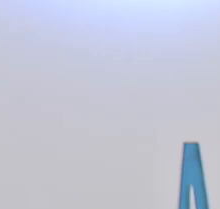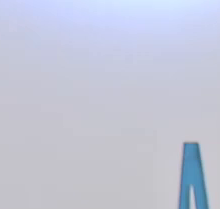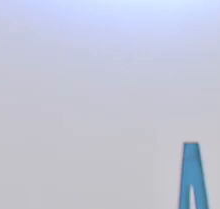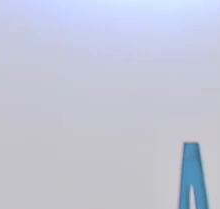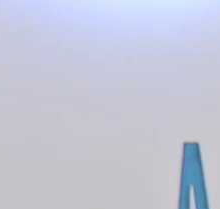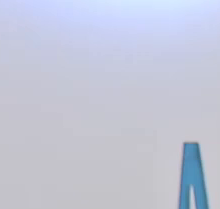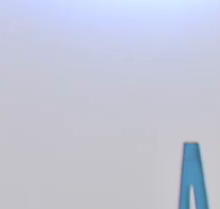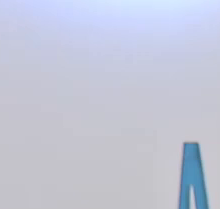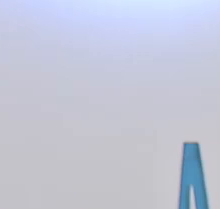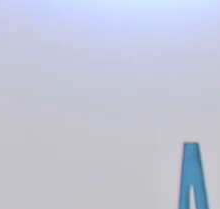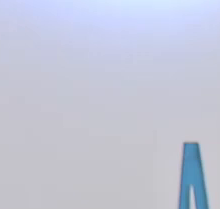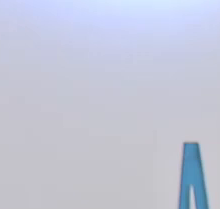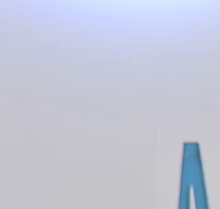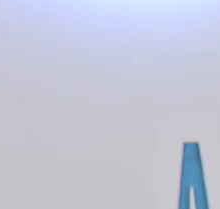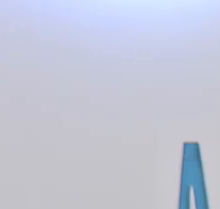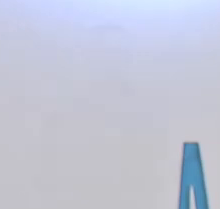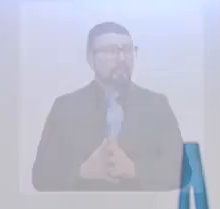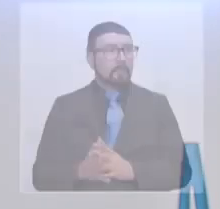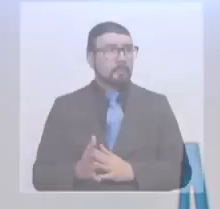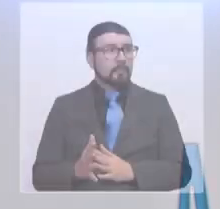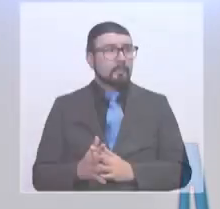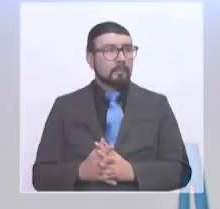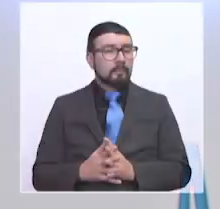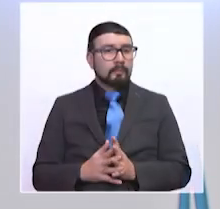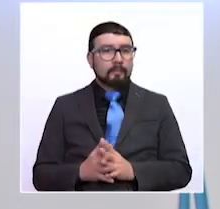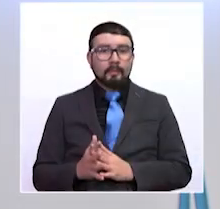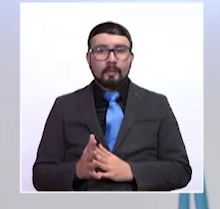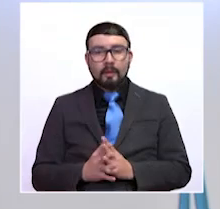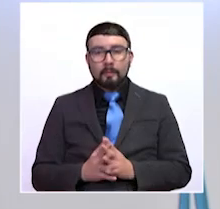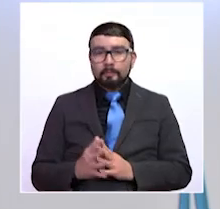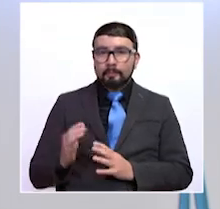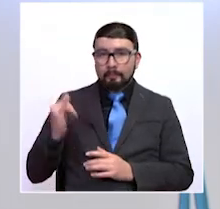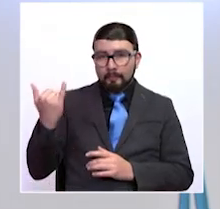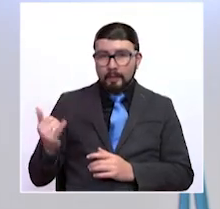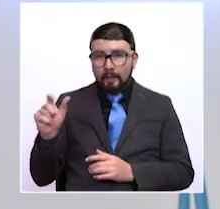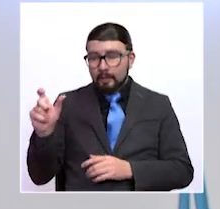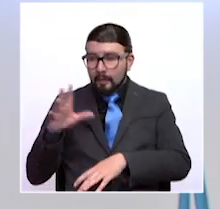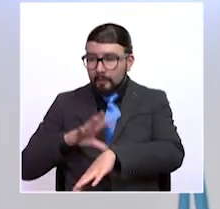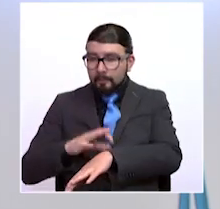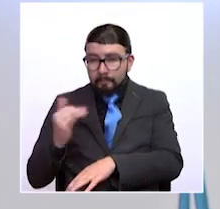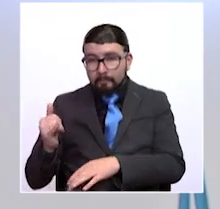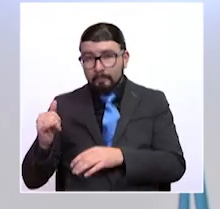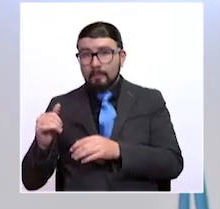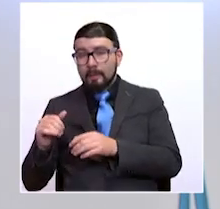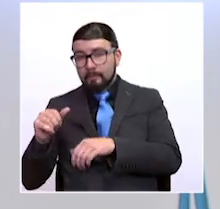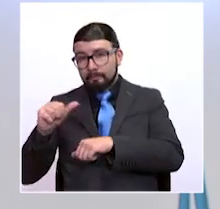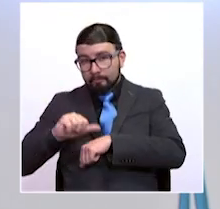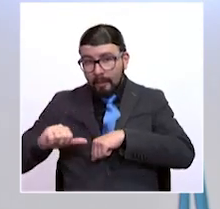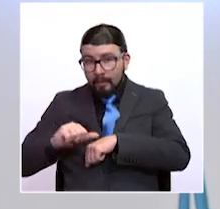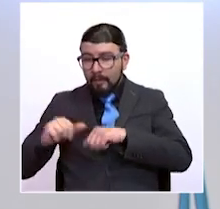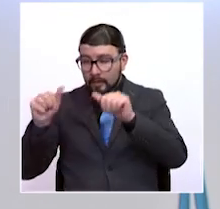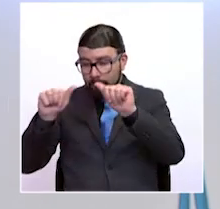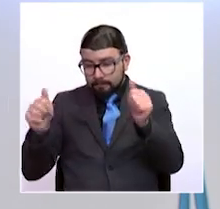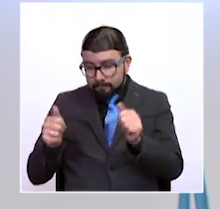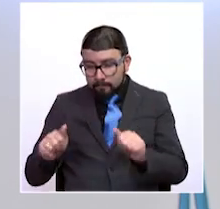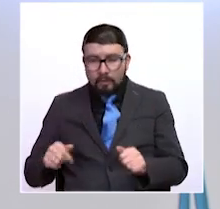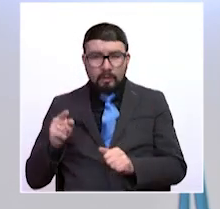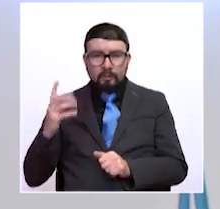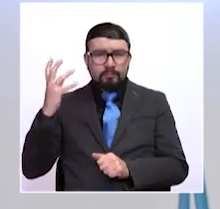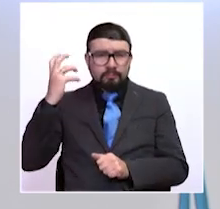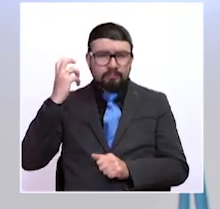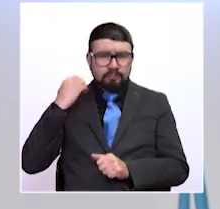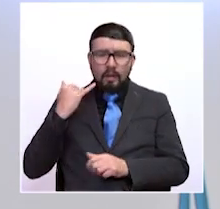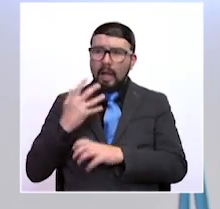parte preventiva, es una cirujana plástica que se ha ganado el cariño de muchos colombianos por una labor linda que viene haciendo hace muchos